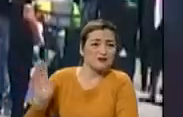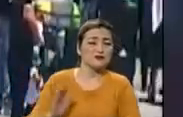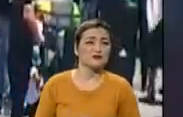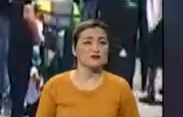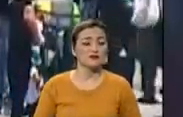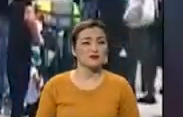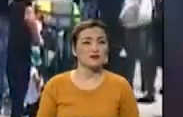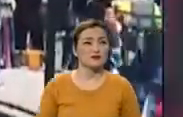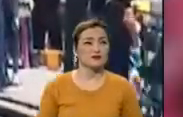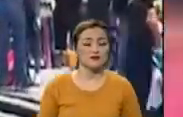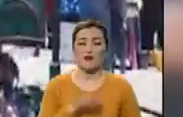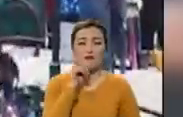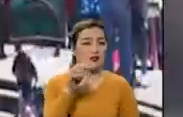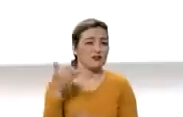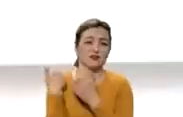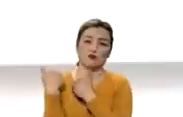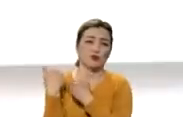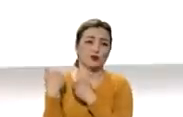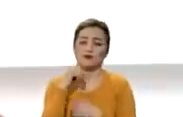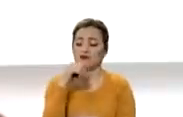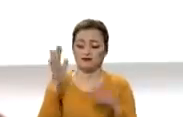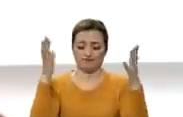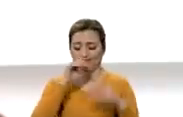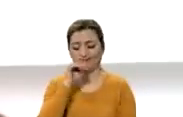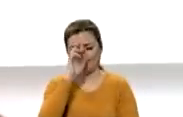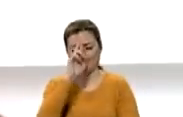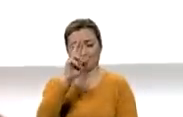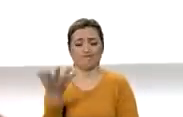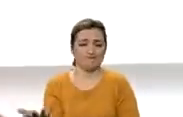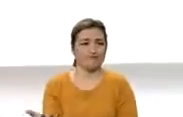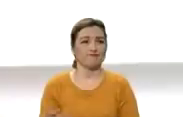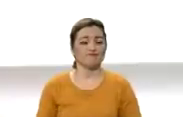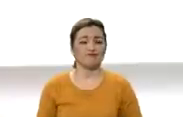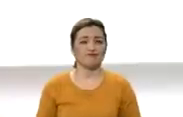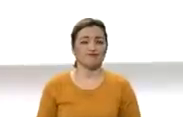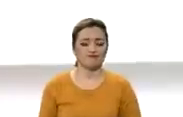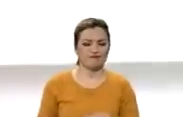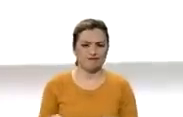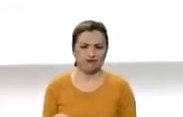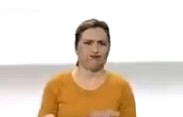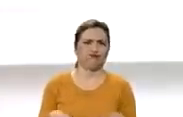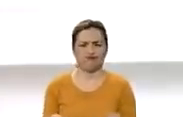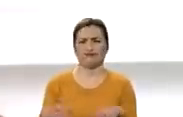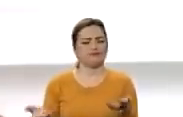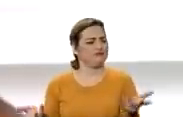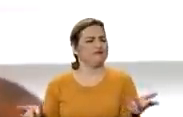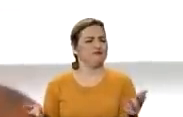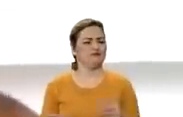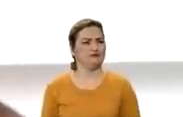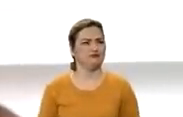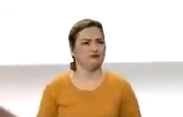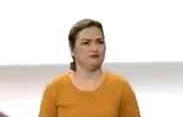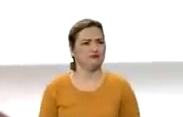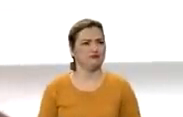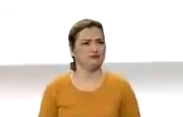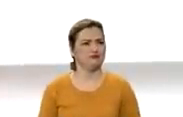que es una irresponsabilidad el mantener las actividades en este sentido. O sea, estamos pensando de que la